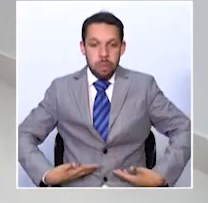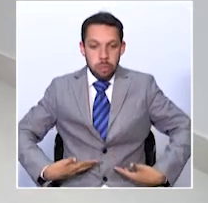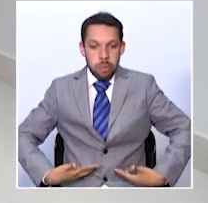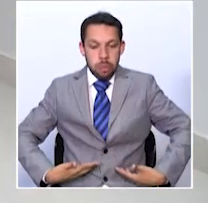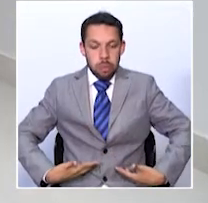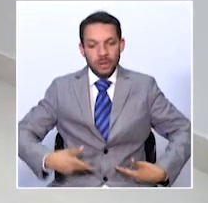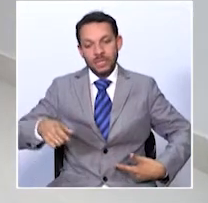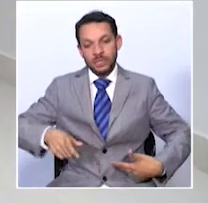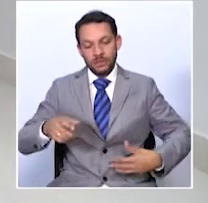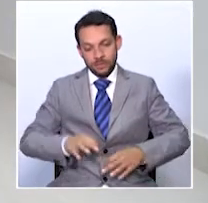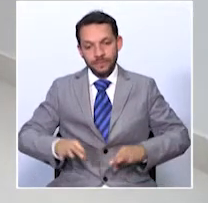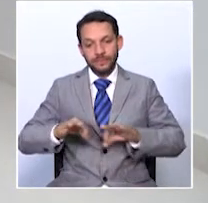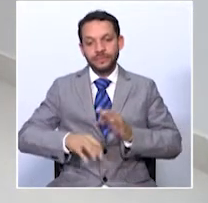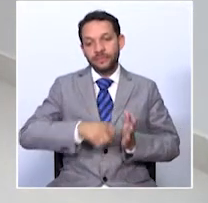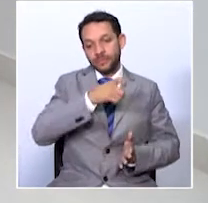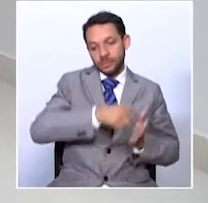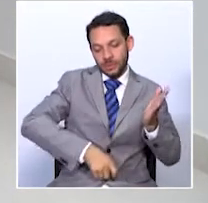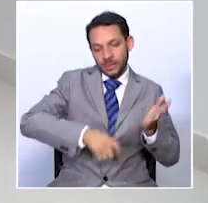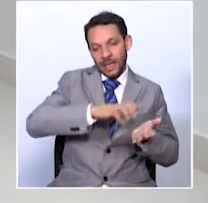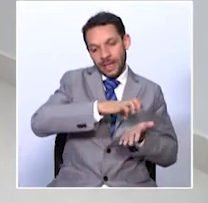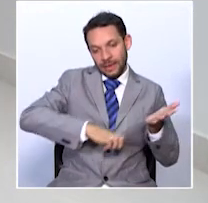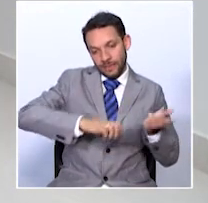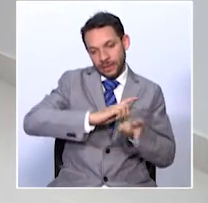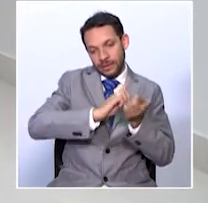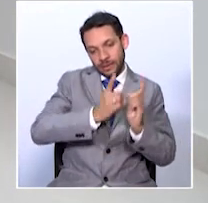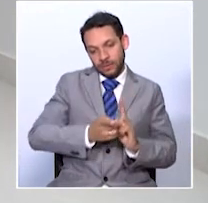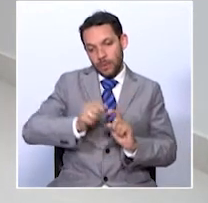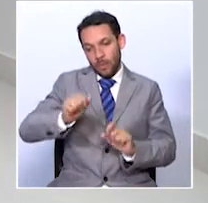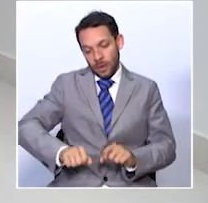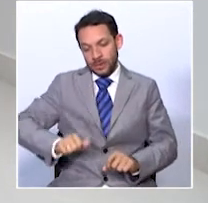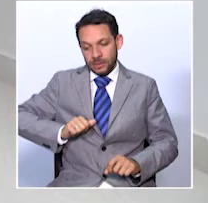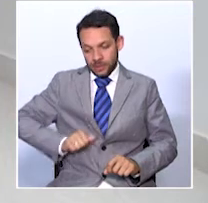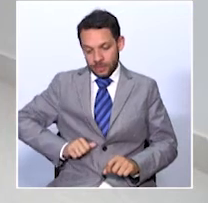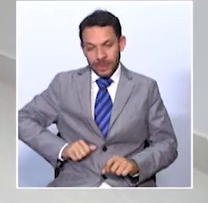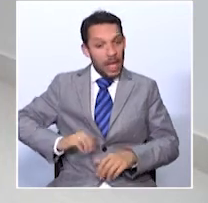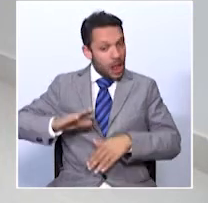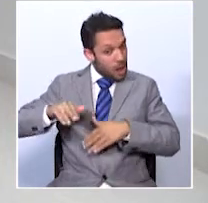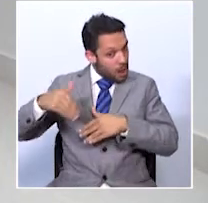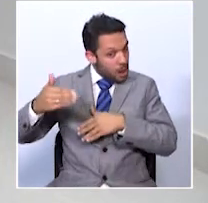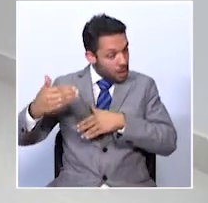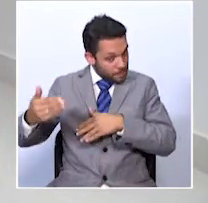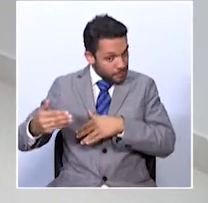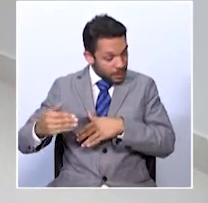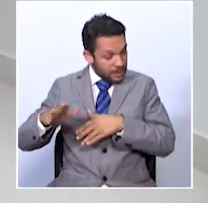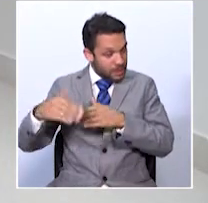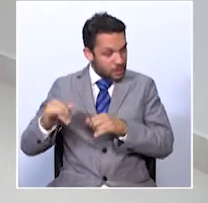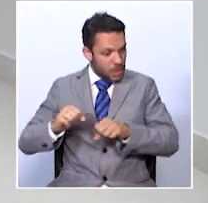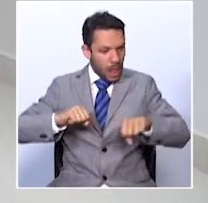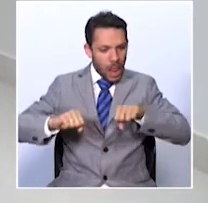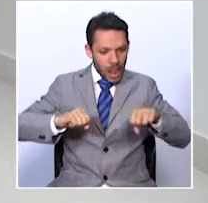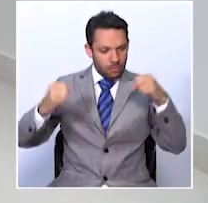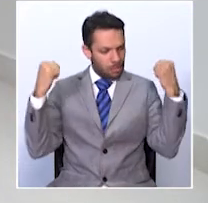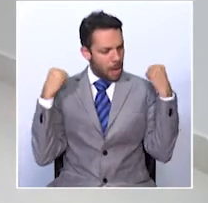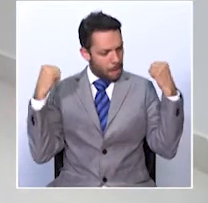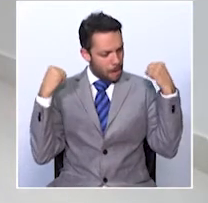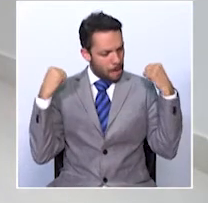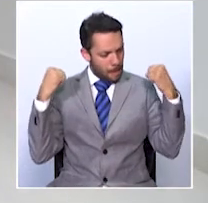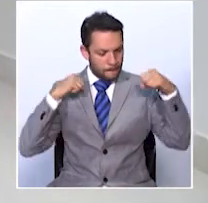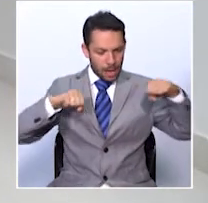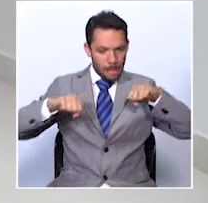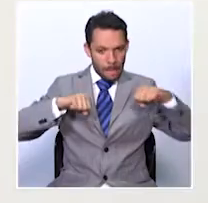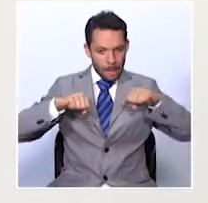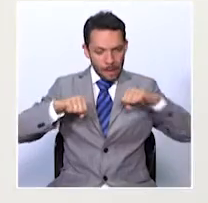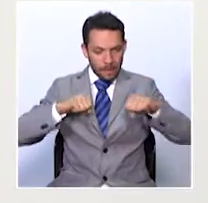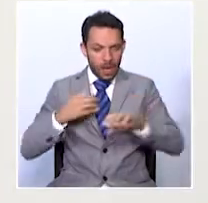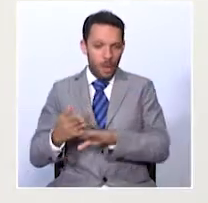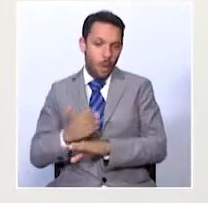corregir. Hay una serie de pacientes que después de que han hecho una rebajona masiva de peso, por ejemplo con la